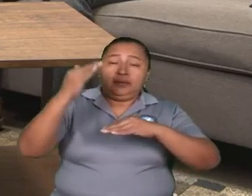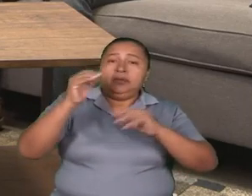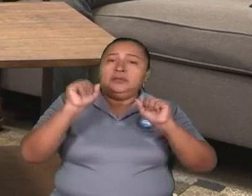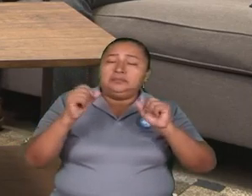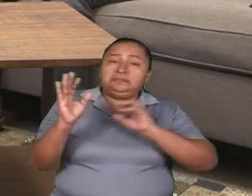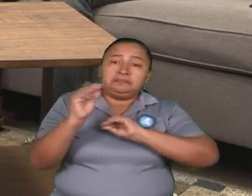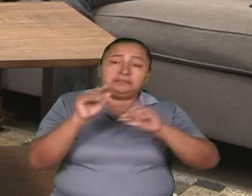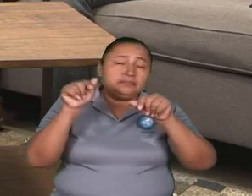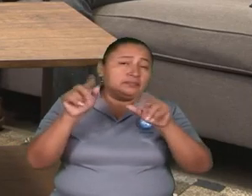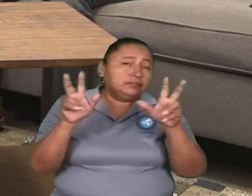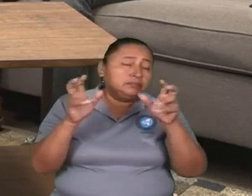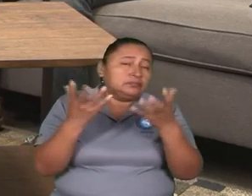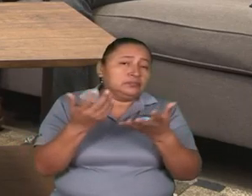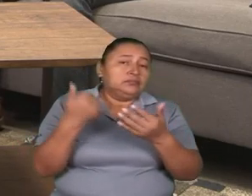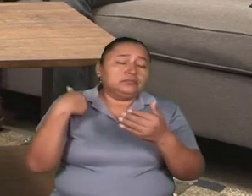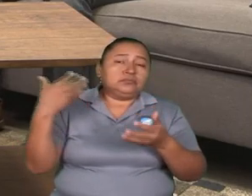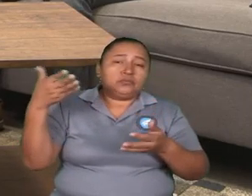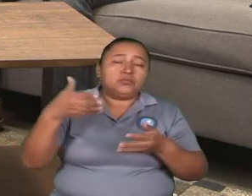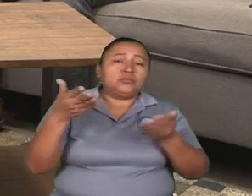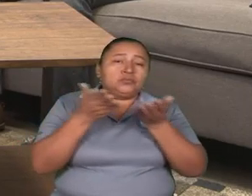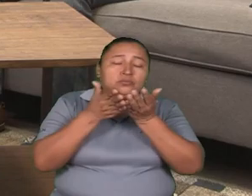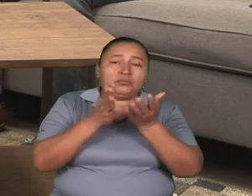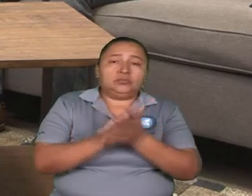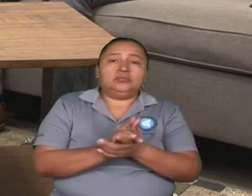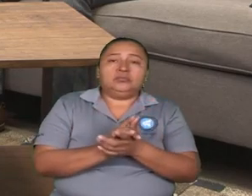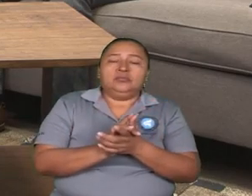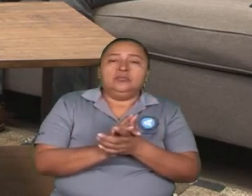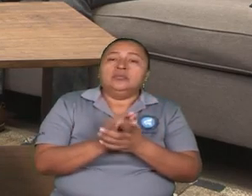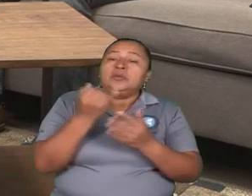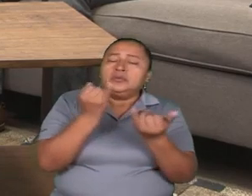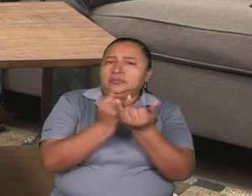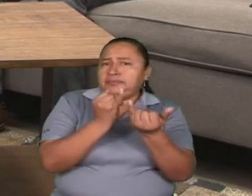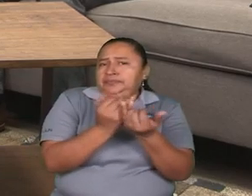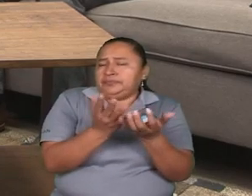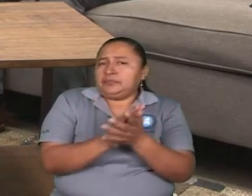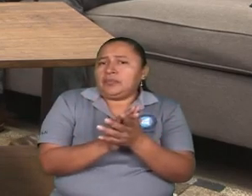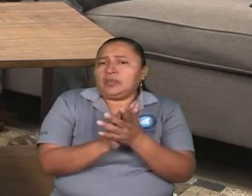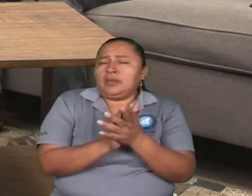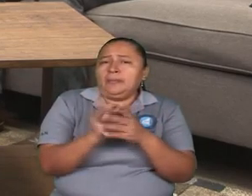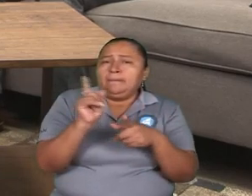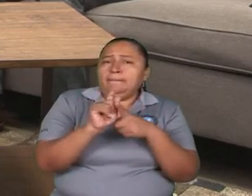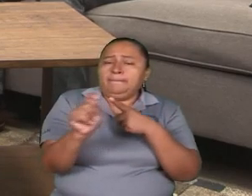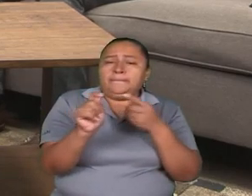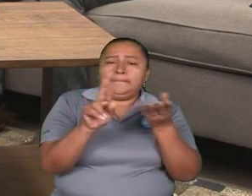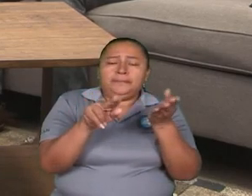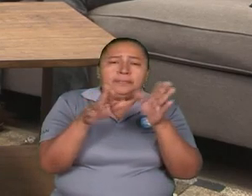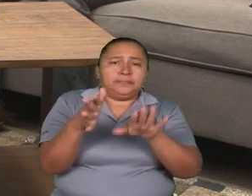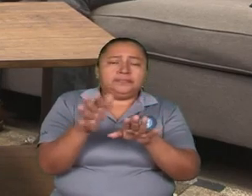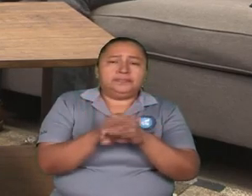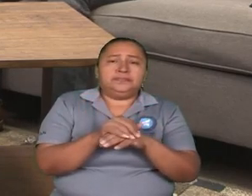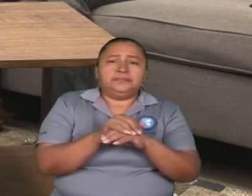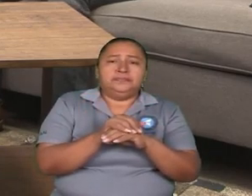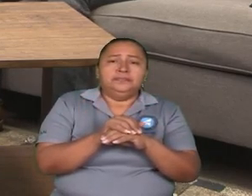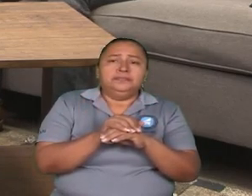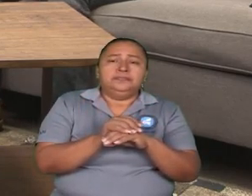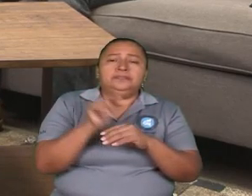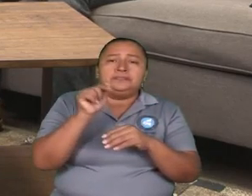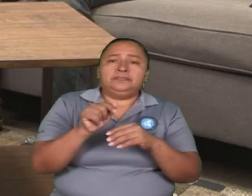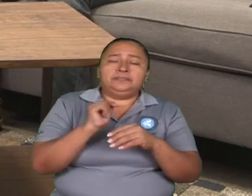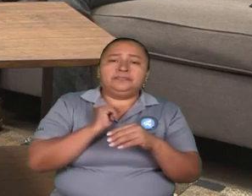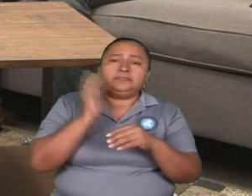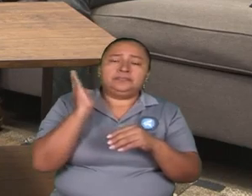que están, pues que se vieron muy afectados. Muy afectados, sí. Pero con este gobierno